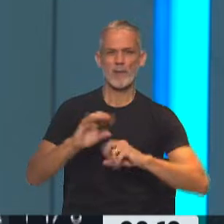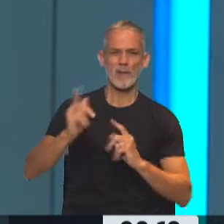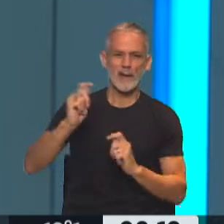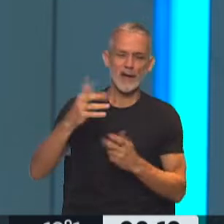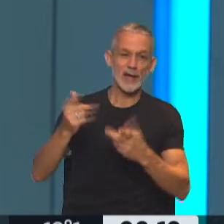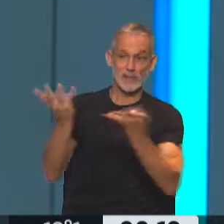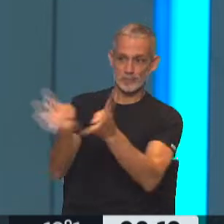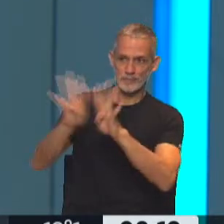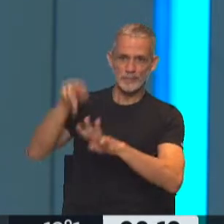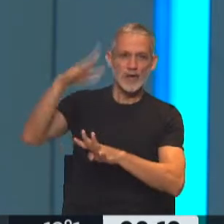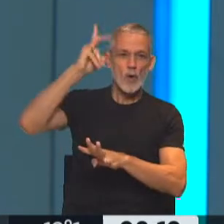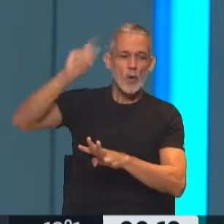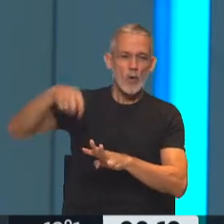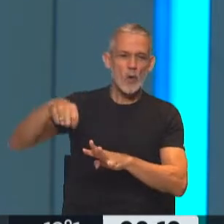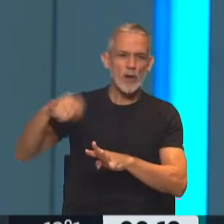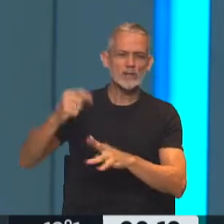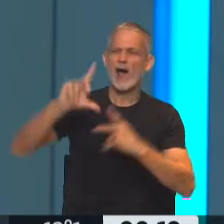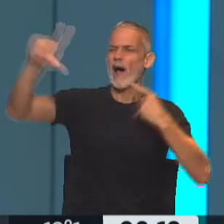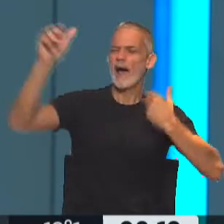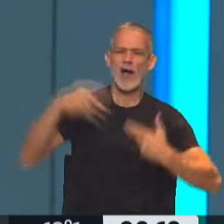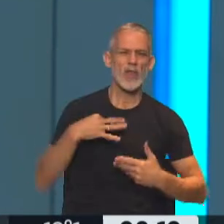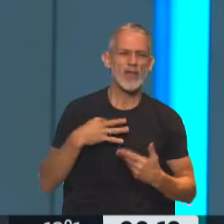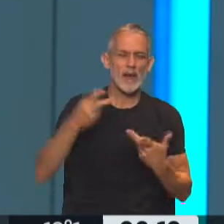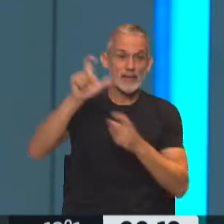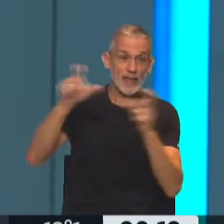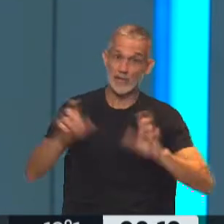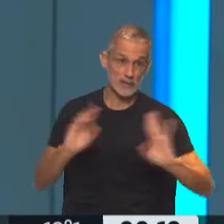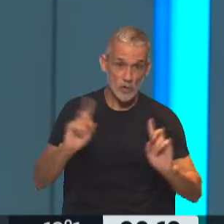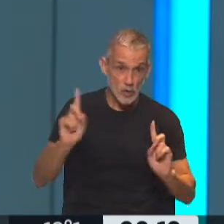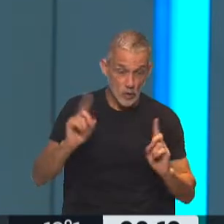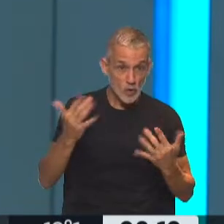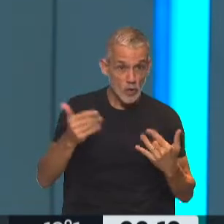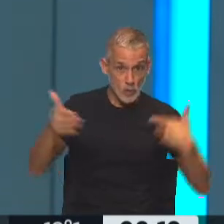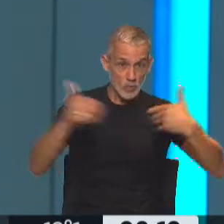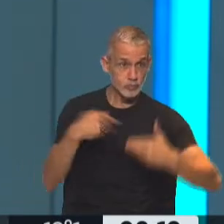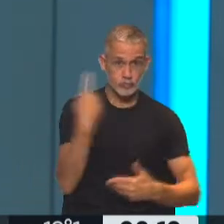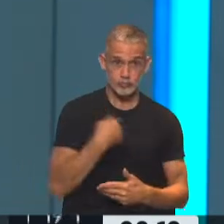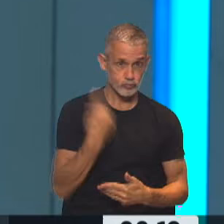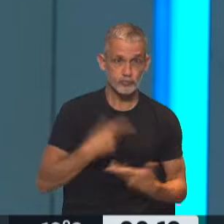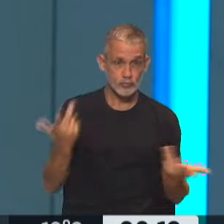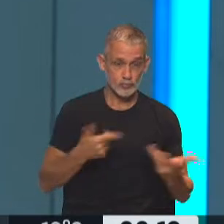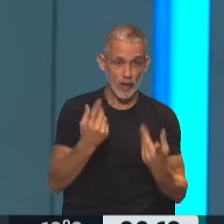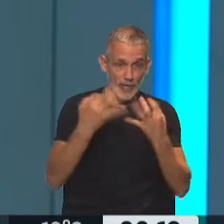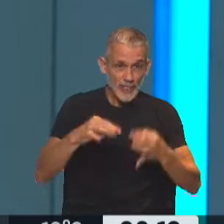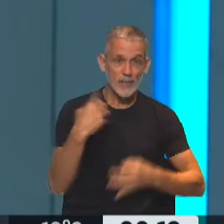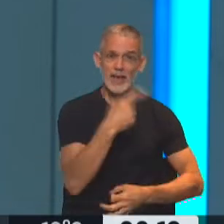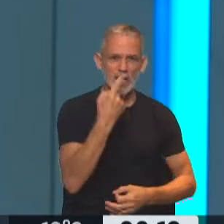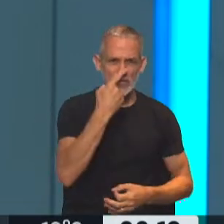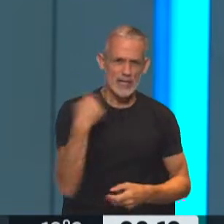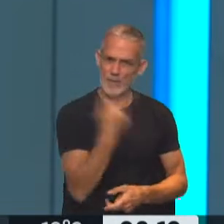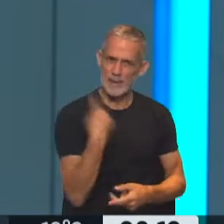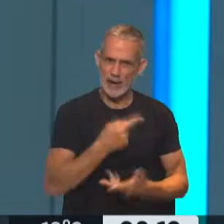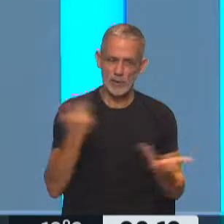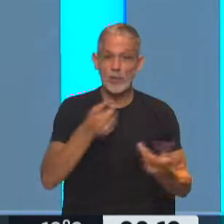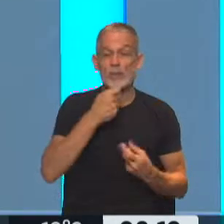que, bueno, el Consejo de la Magistratura es algo que está alejado de la realidad de los argentinos. No, no, es muy cercano a lo que nos pasa a los argentinos, sobre todo, como contaba